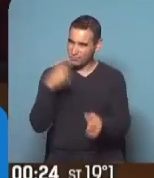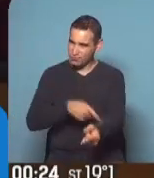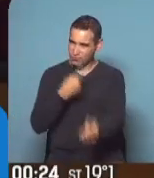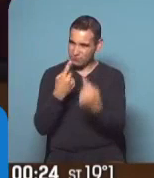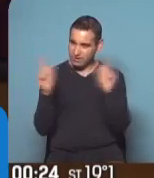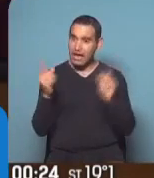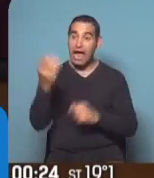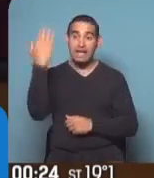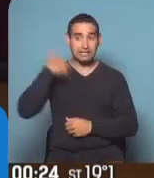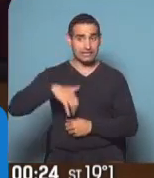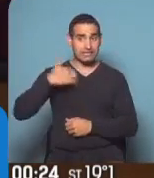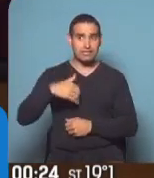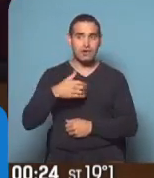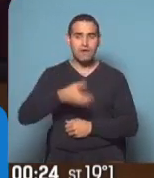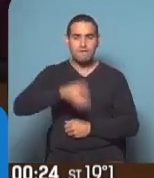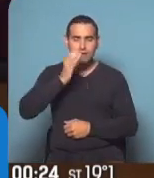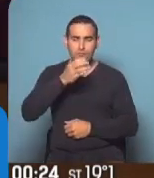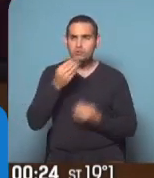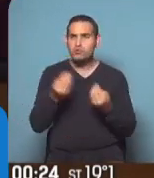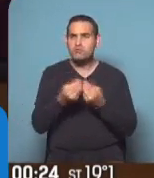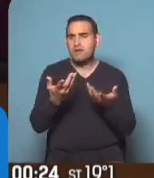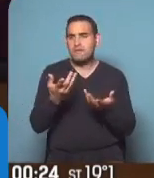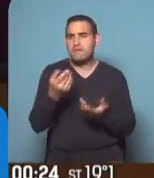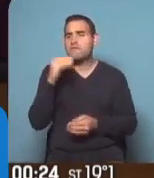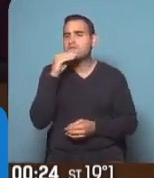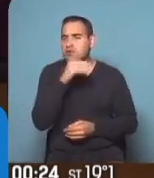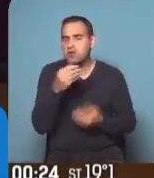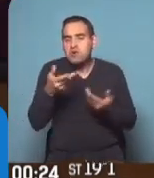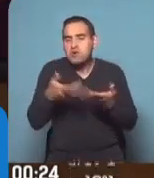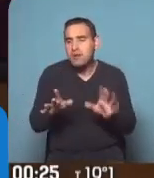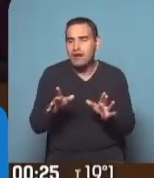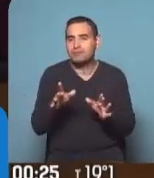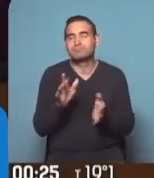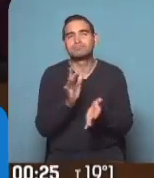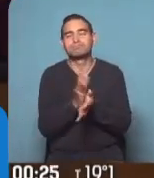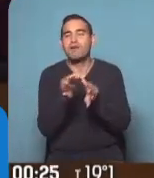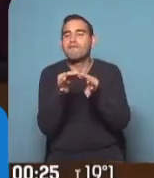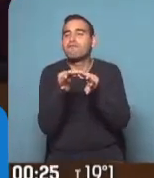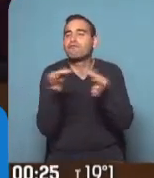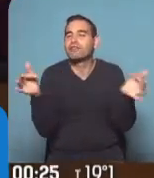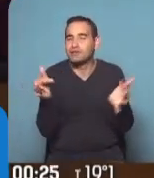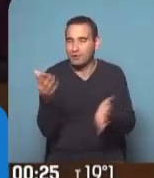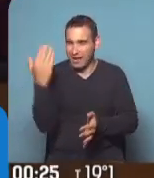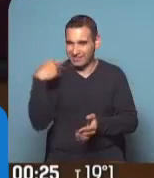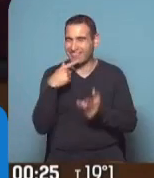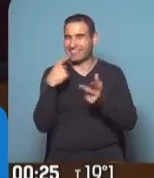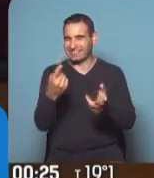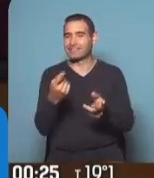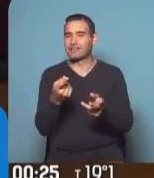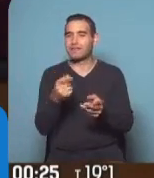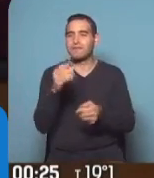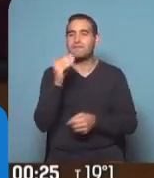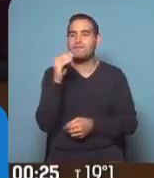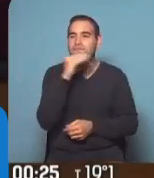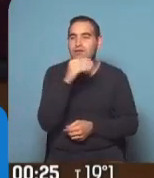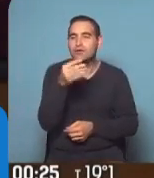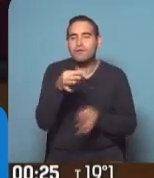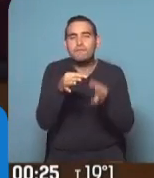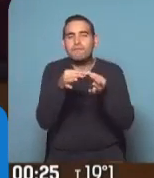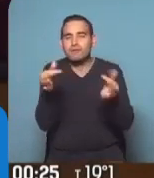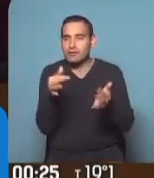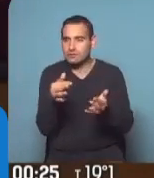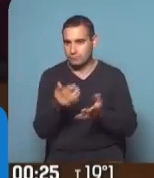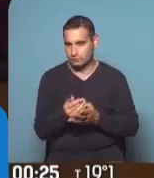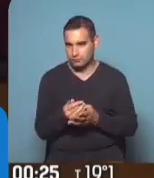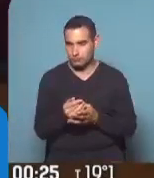se tomaba mucho más vino común o más vino finito, como se le decía en otra época, al vino realmente de gran